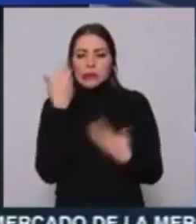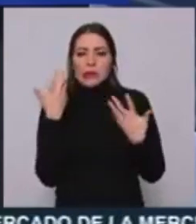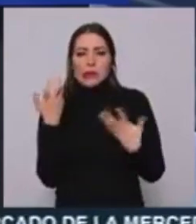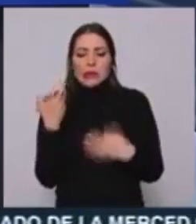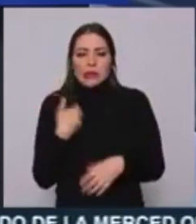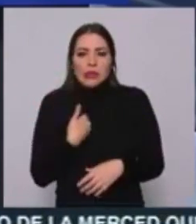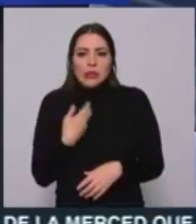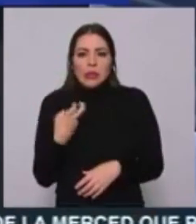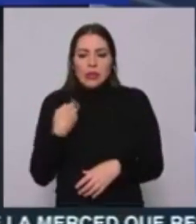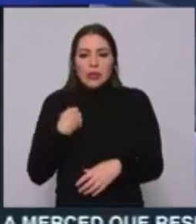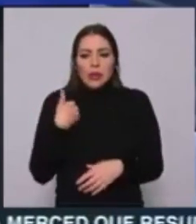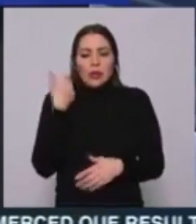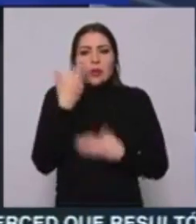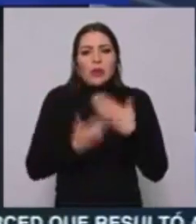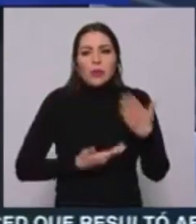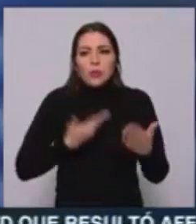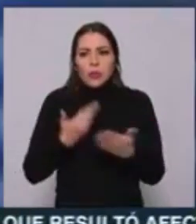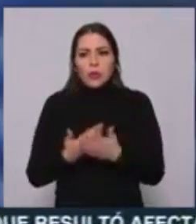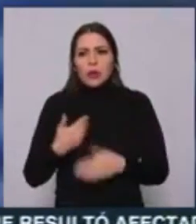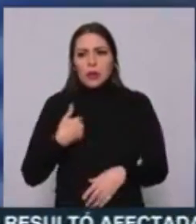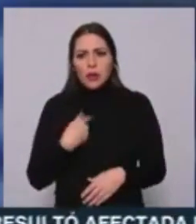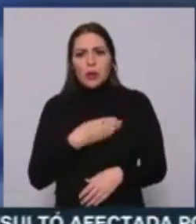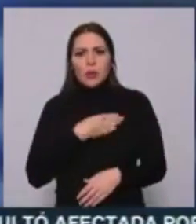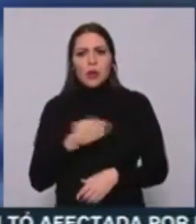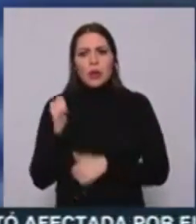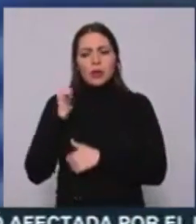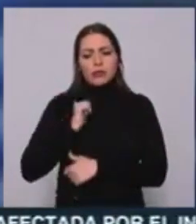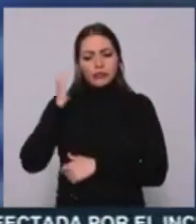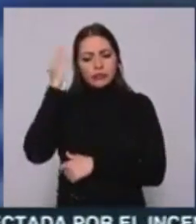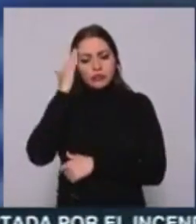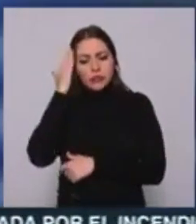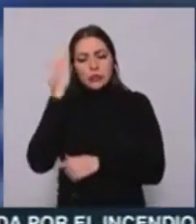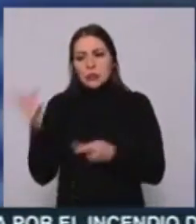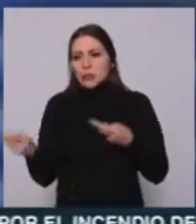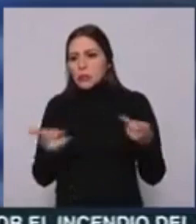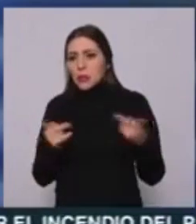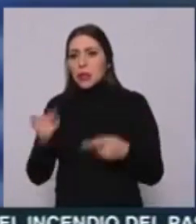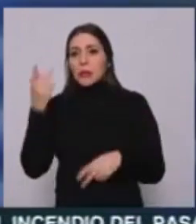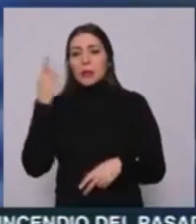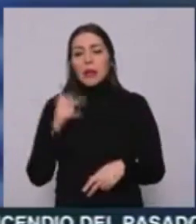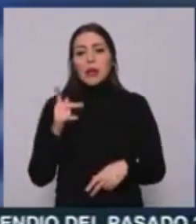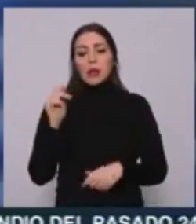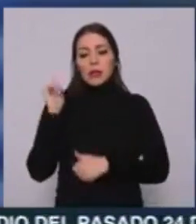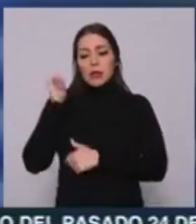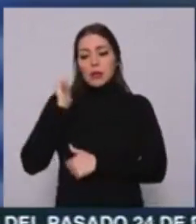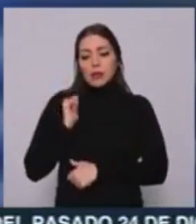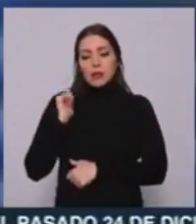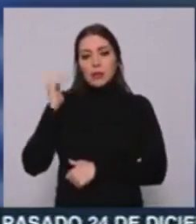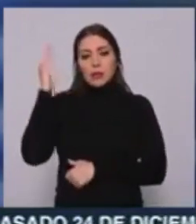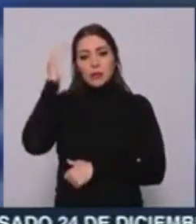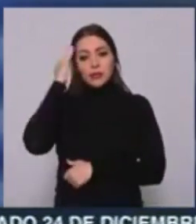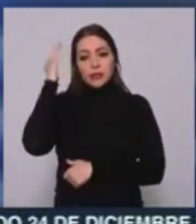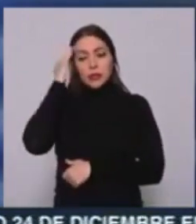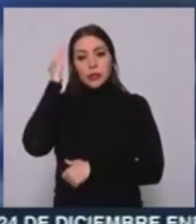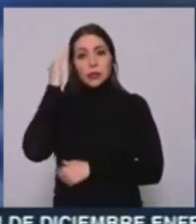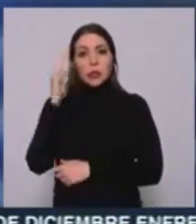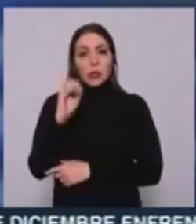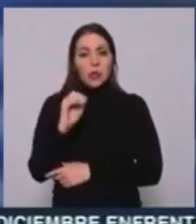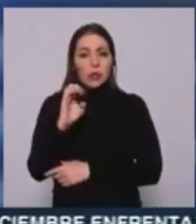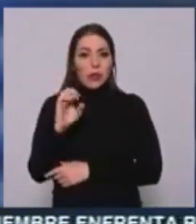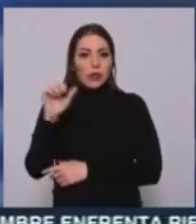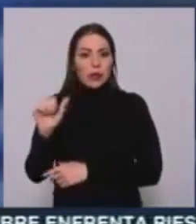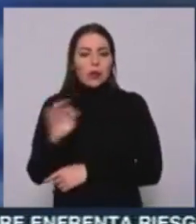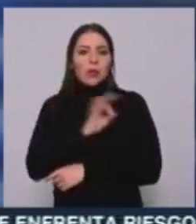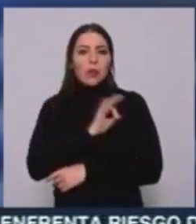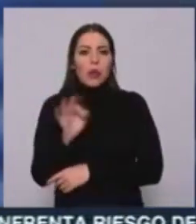gerente, una buena planificadora, pero sobre todo que una secretaria general sea aquella que establezca puentes